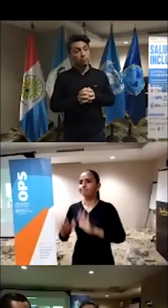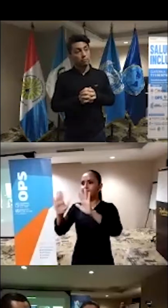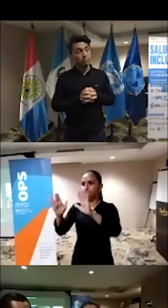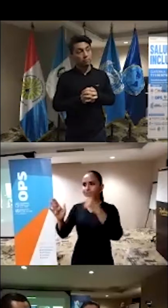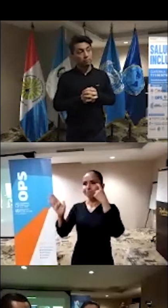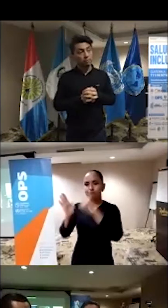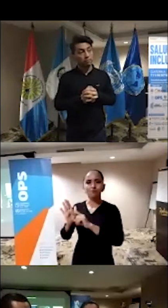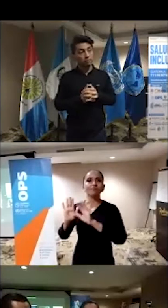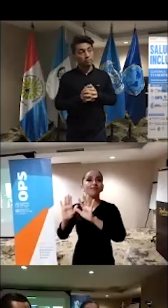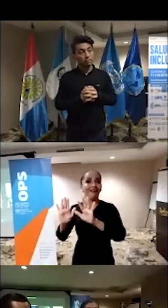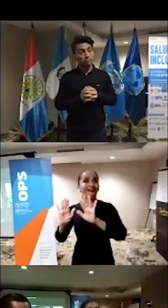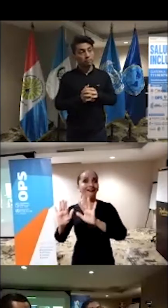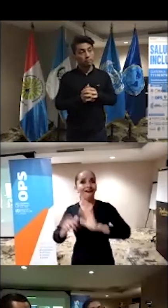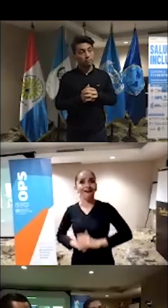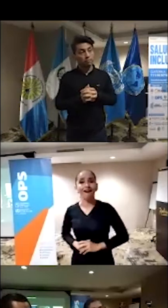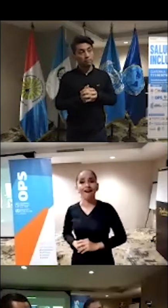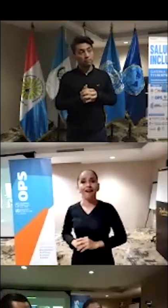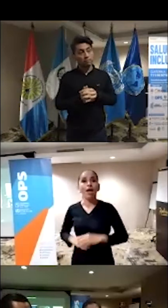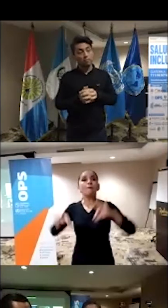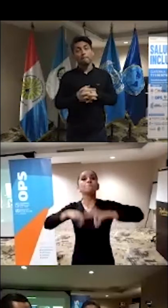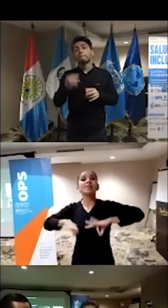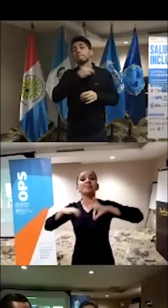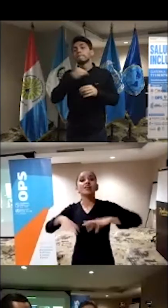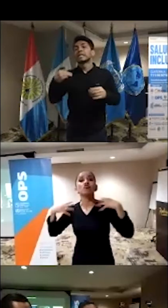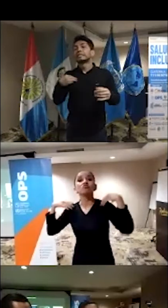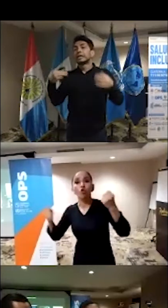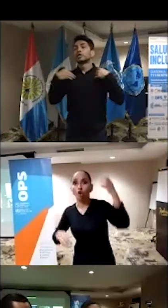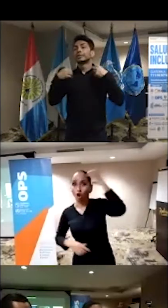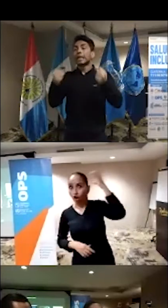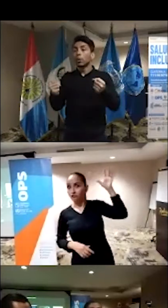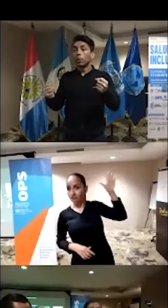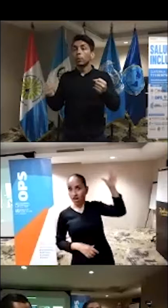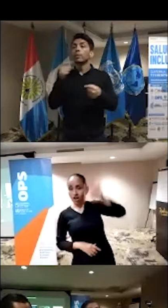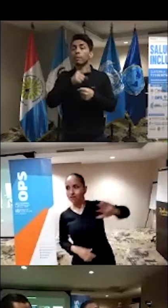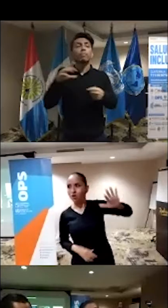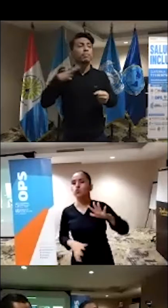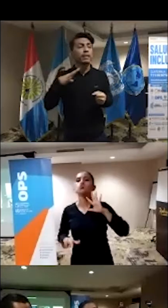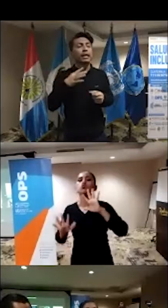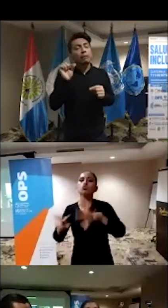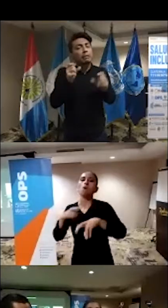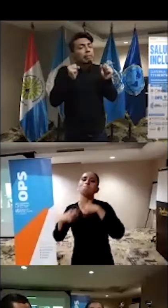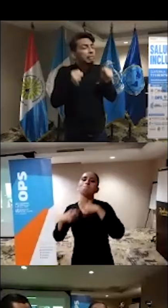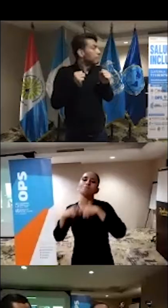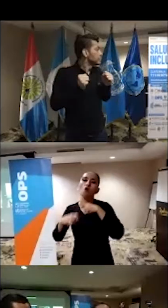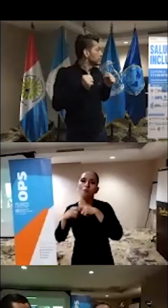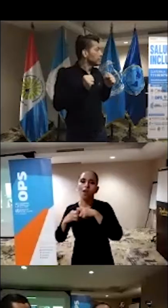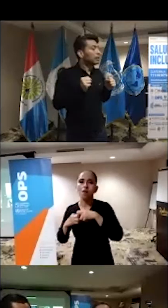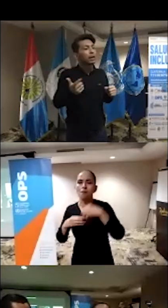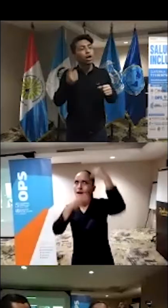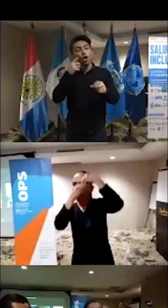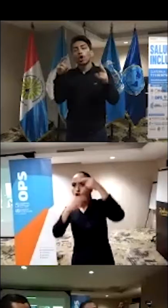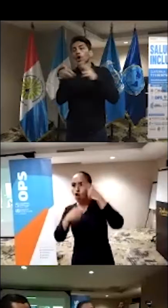de que el Ministerio de Salud Pública ha tenido una dificultad de